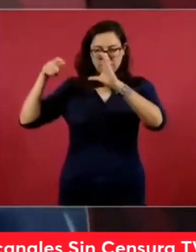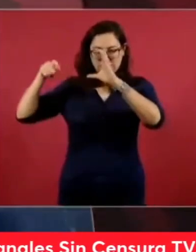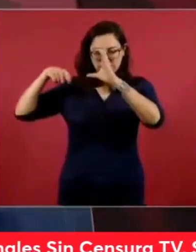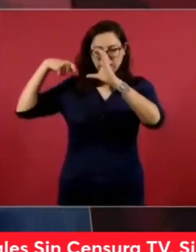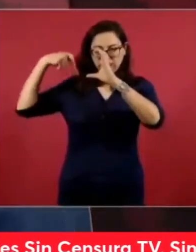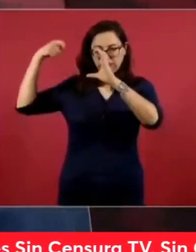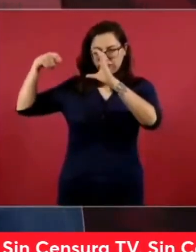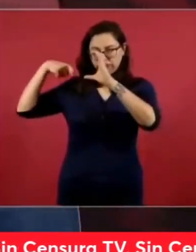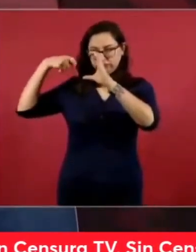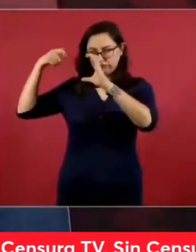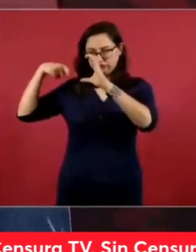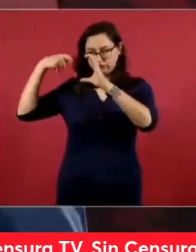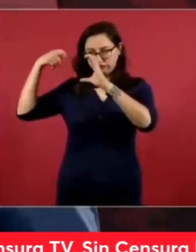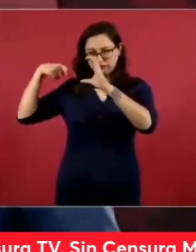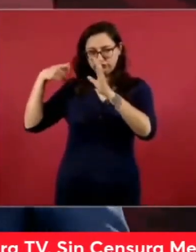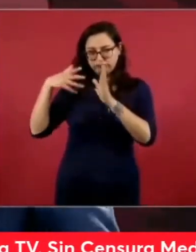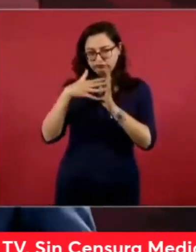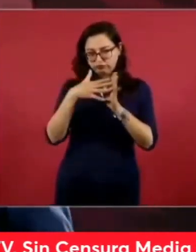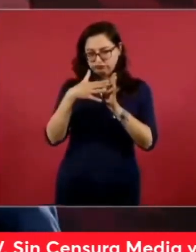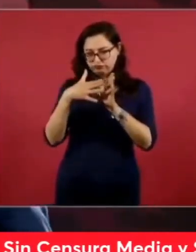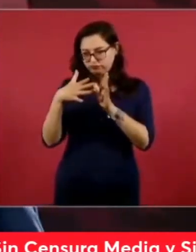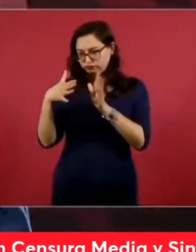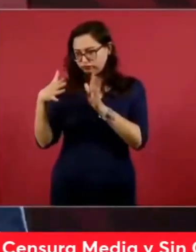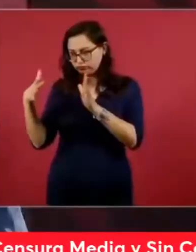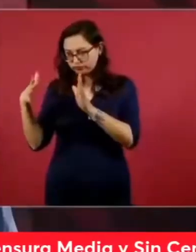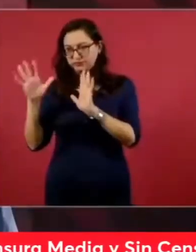96, la primera entrevista.